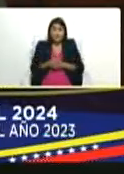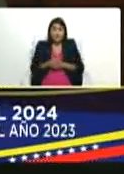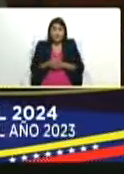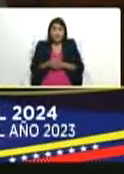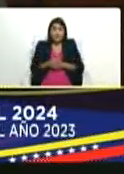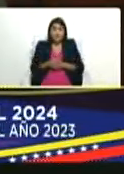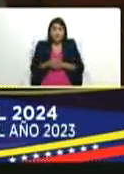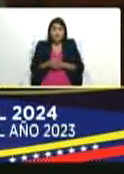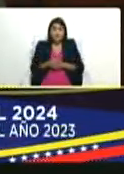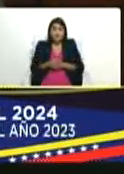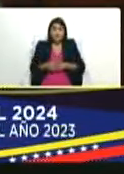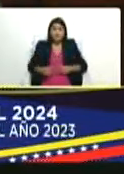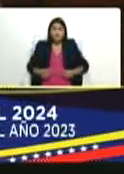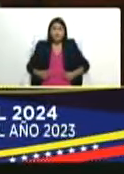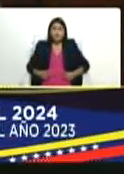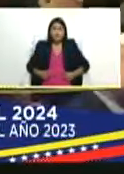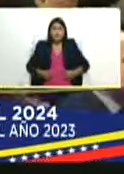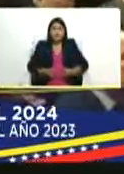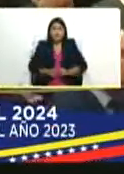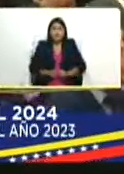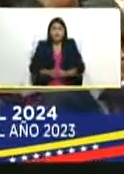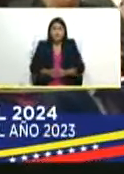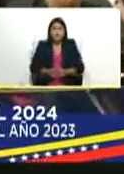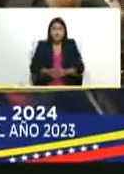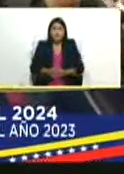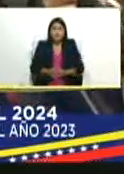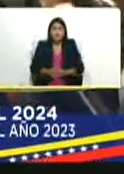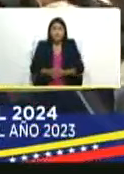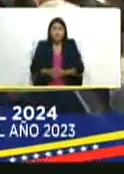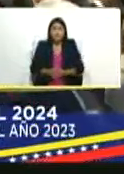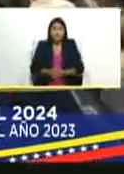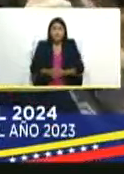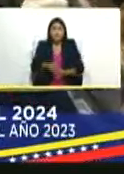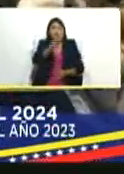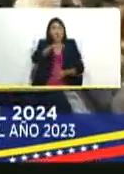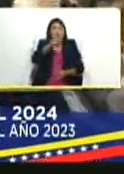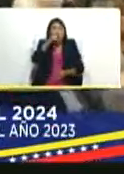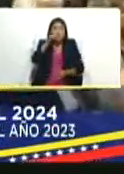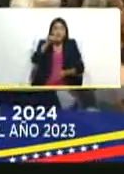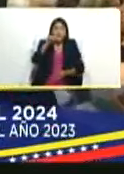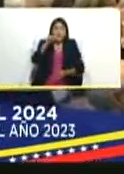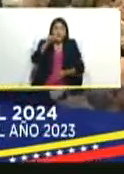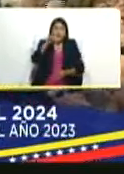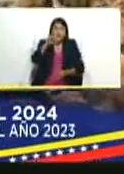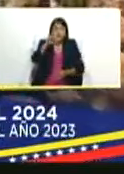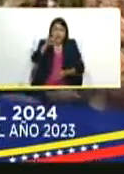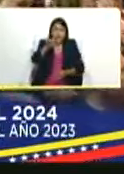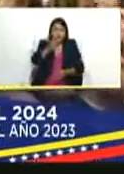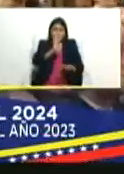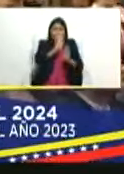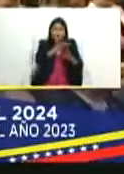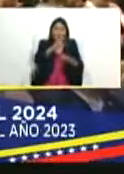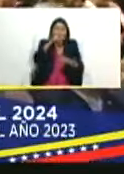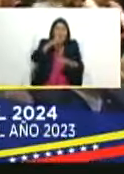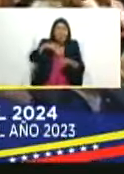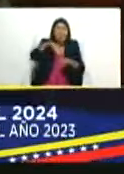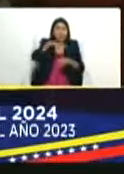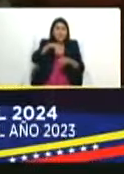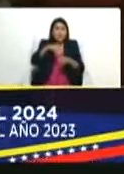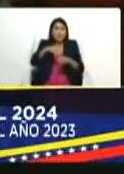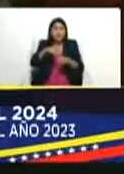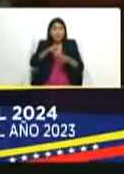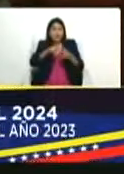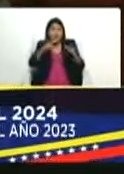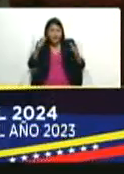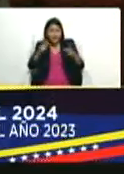Gabinete Ejecutivo. Doctor Daniel Augusto Ramírez, defensor público general.